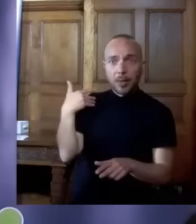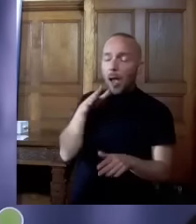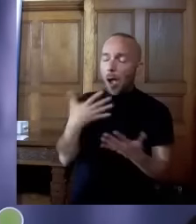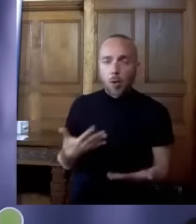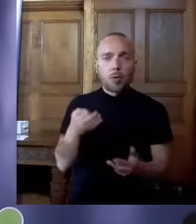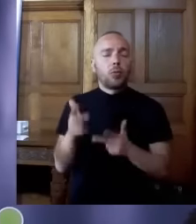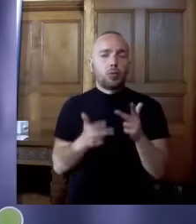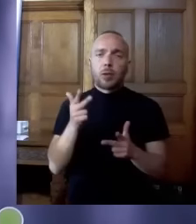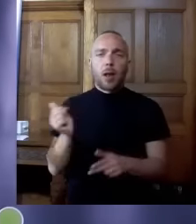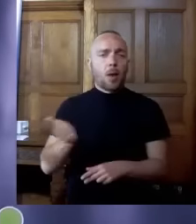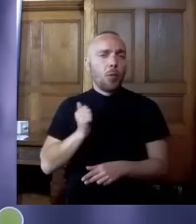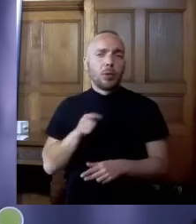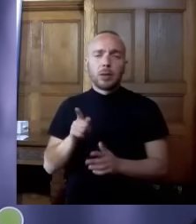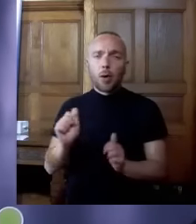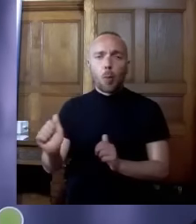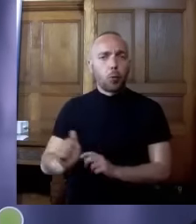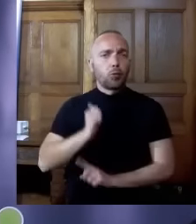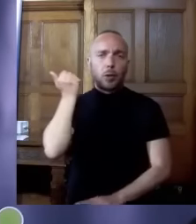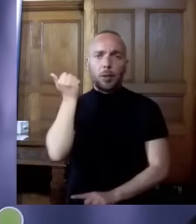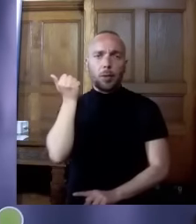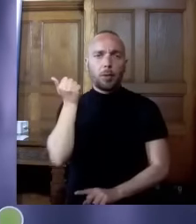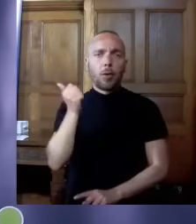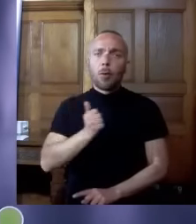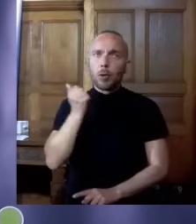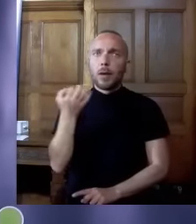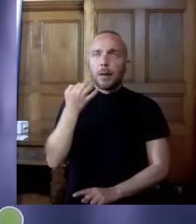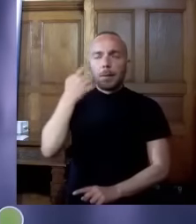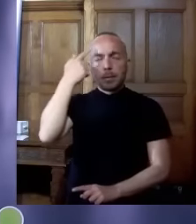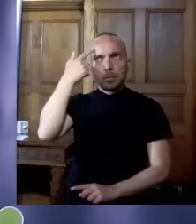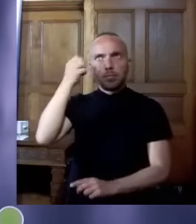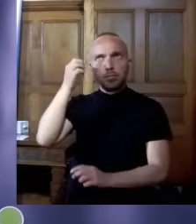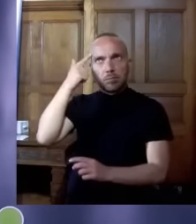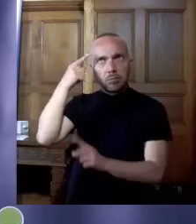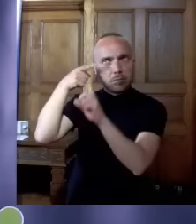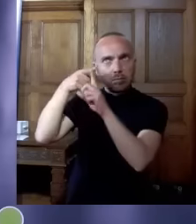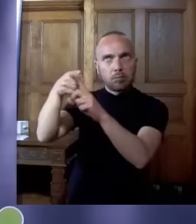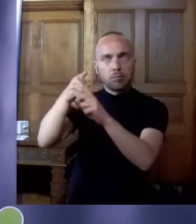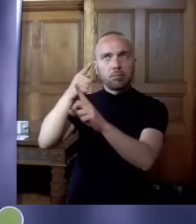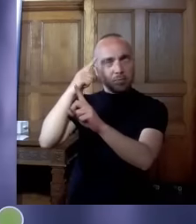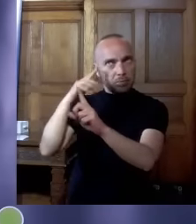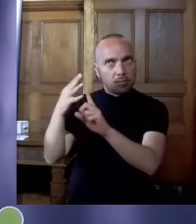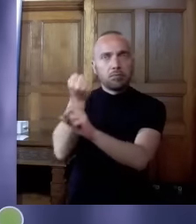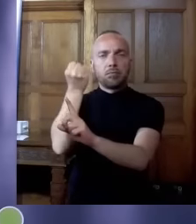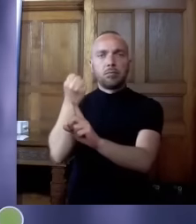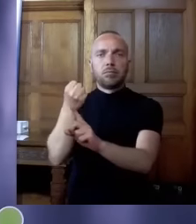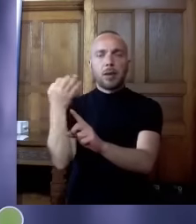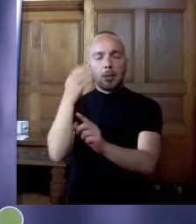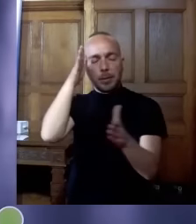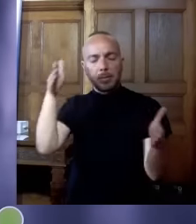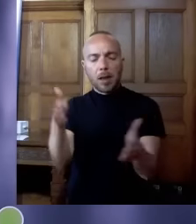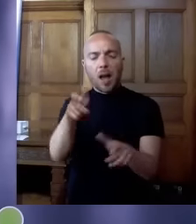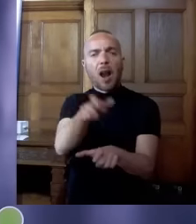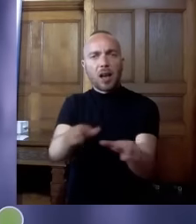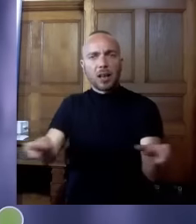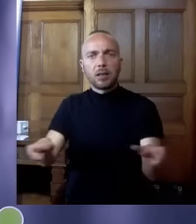aprovechar la ventana de oportunidad y hay que tener altura de miras hay que pensar en la gente y hay que ser